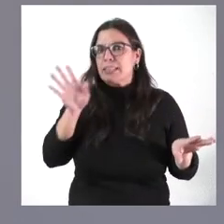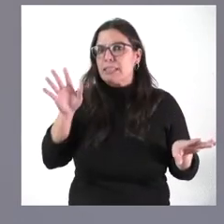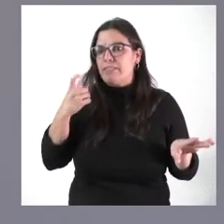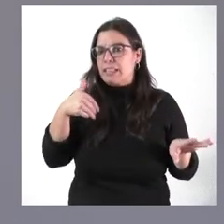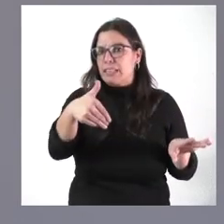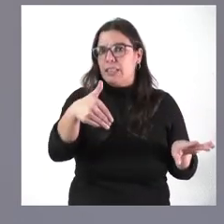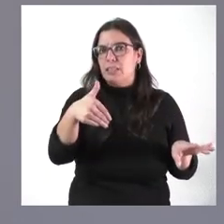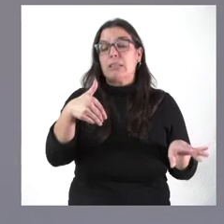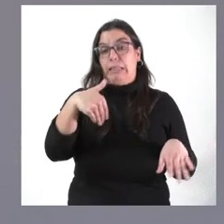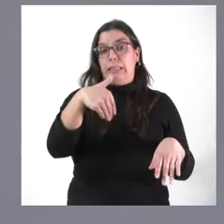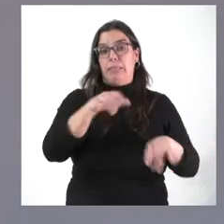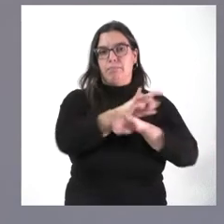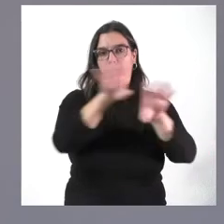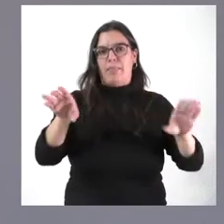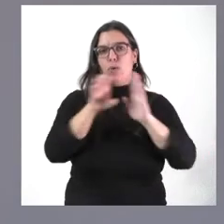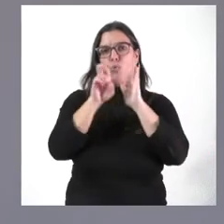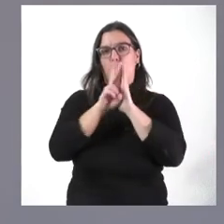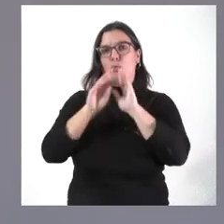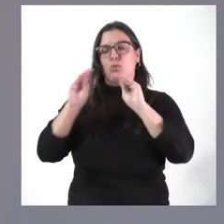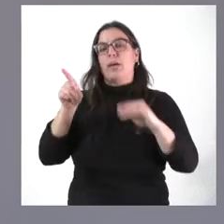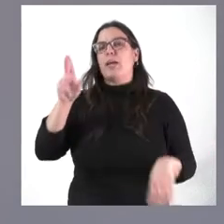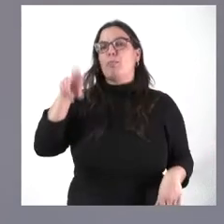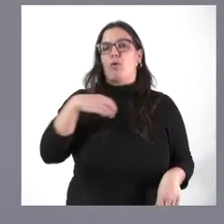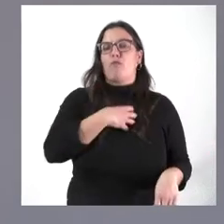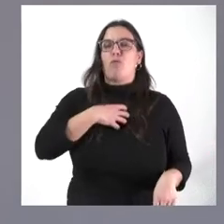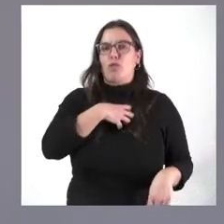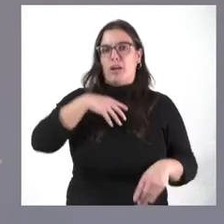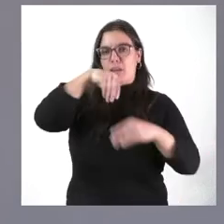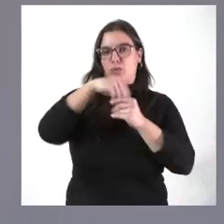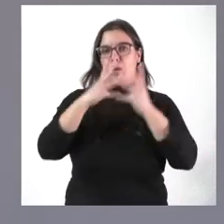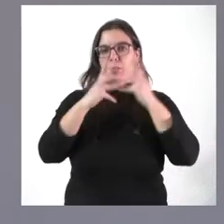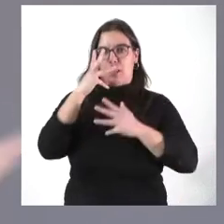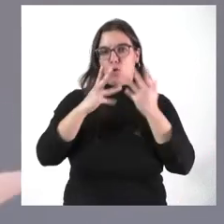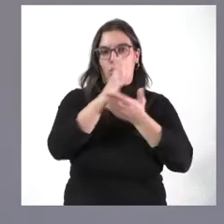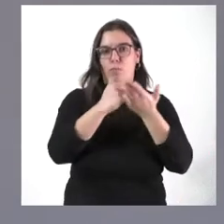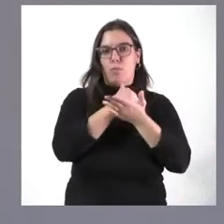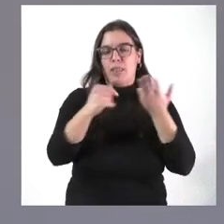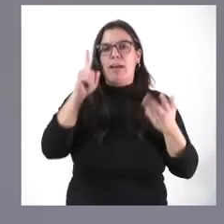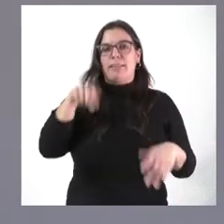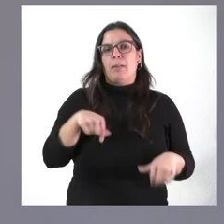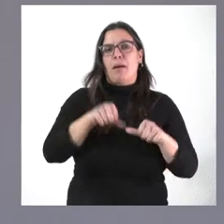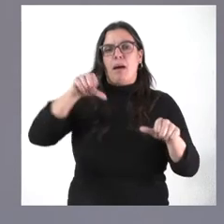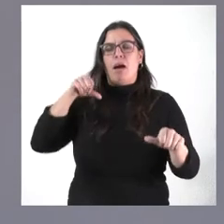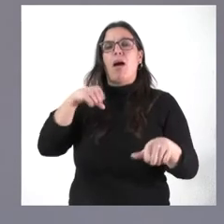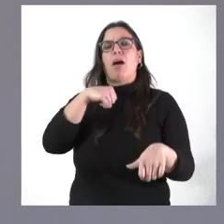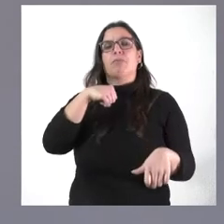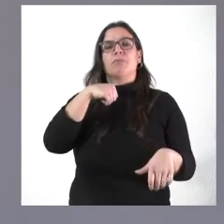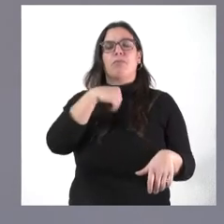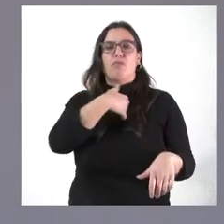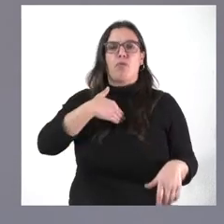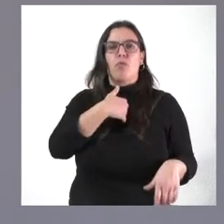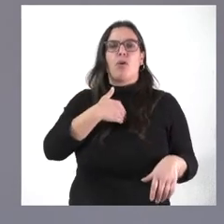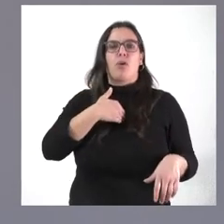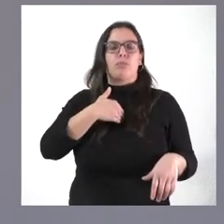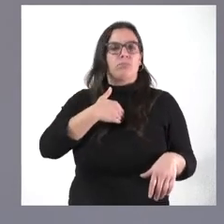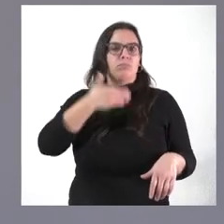eso les llegará es una funcionaria de la administración de la comunidad y que ha desempeñado también al servicio de la Administración autonómica